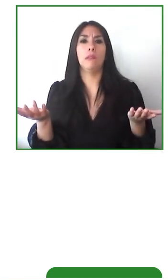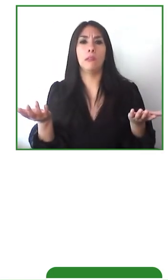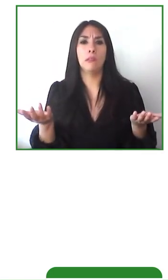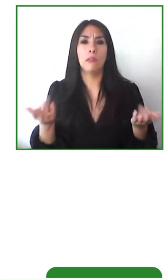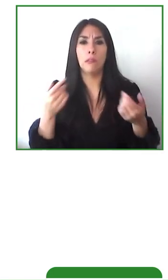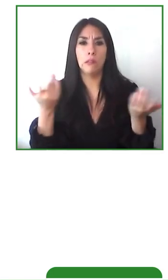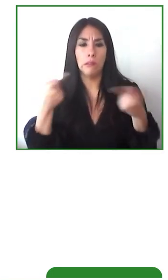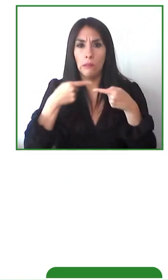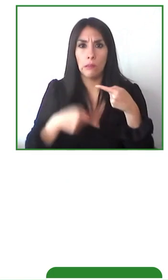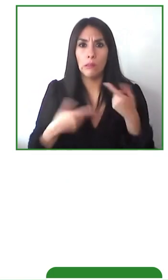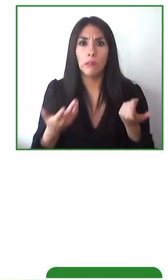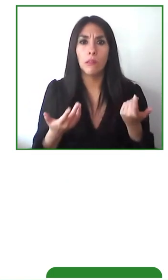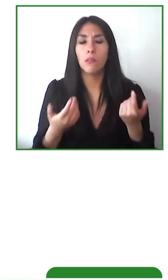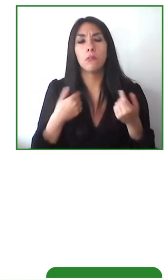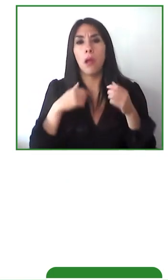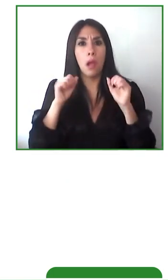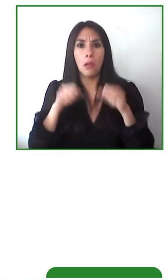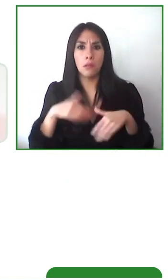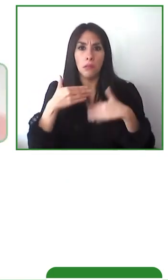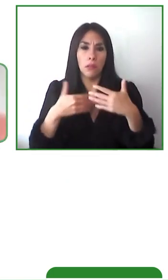trabajo permanente.